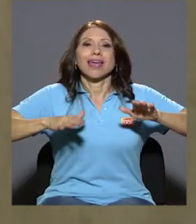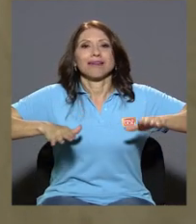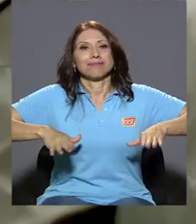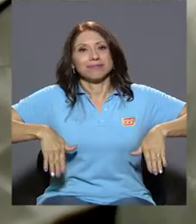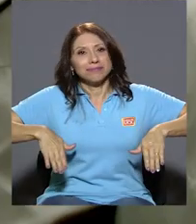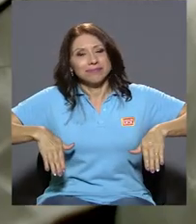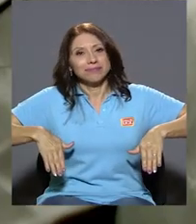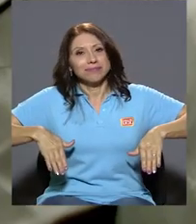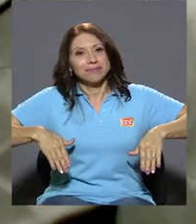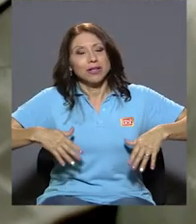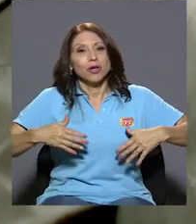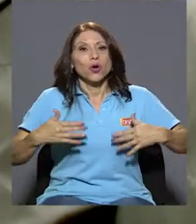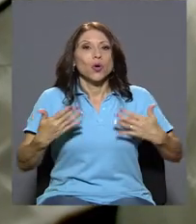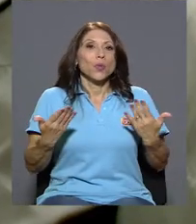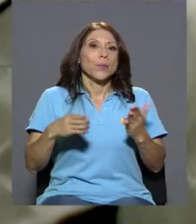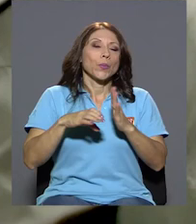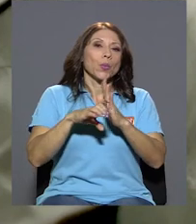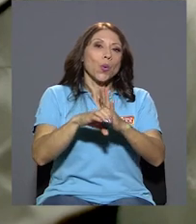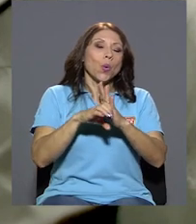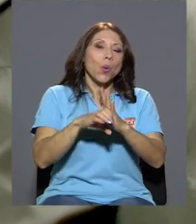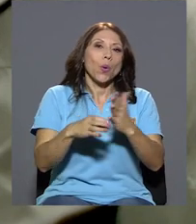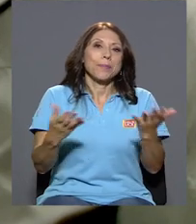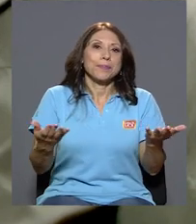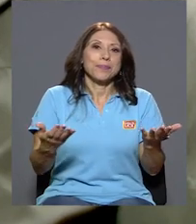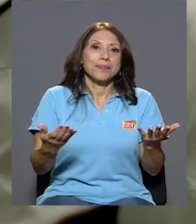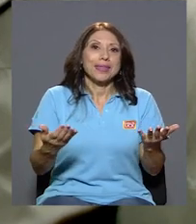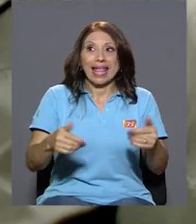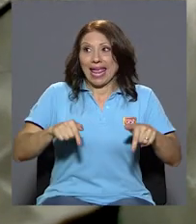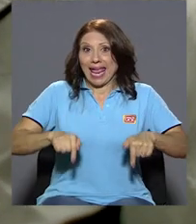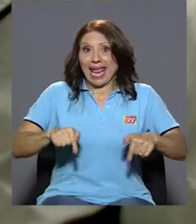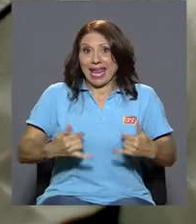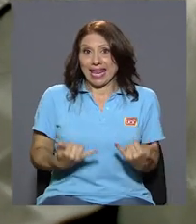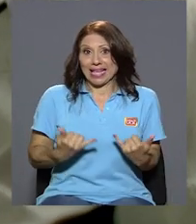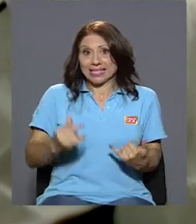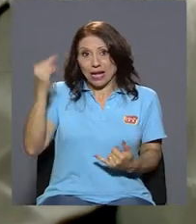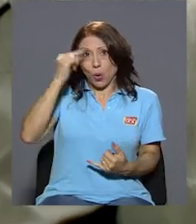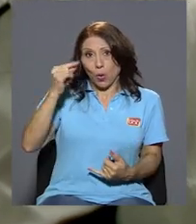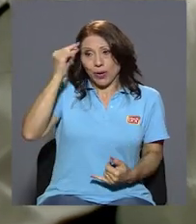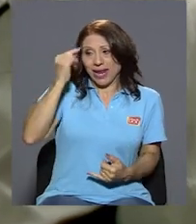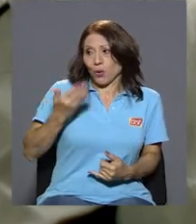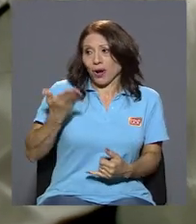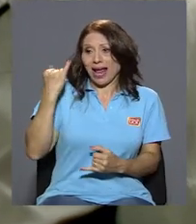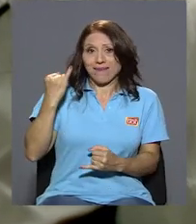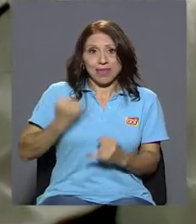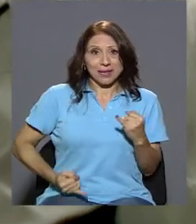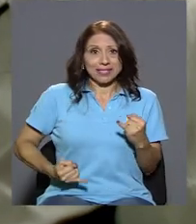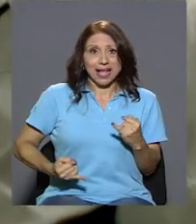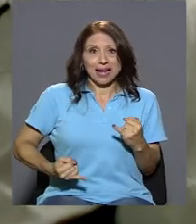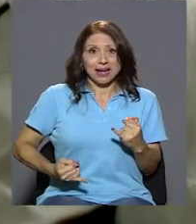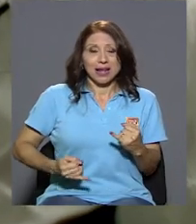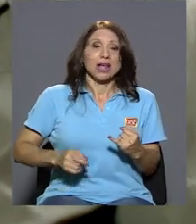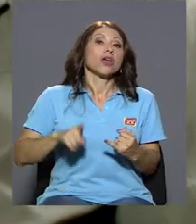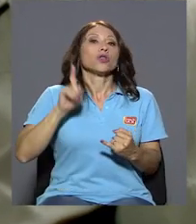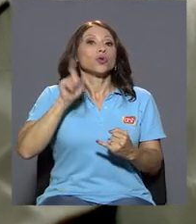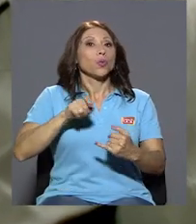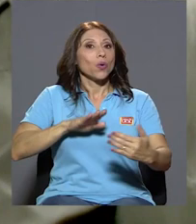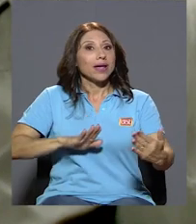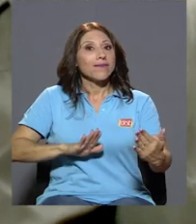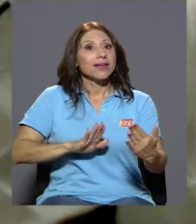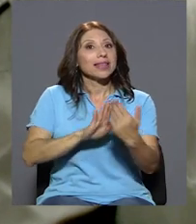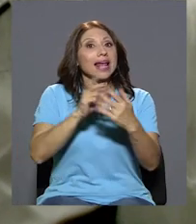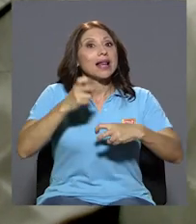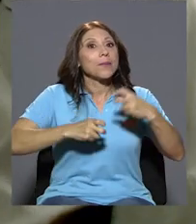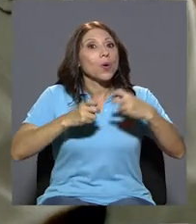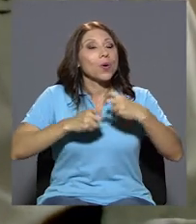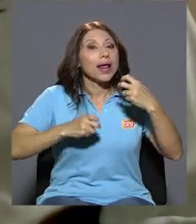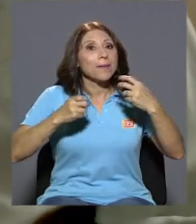cosas que cuando de repente en este gobierno que acaba de pasar hubo que enfrentar el